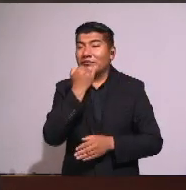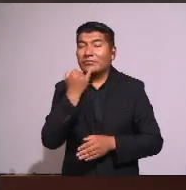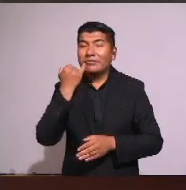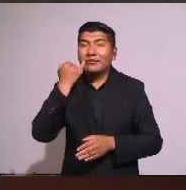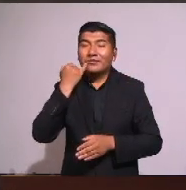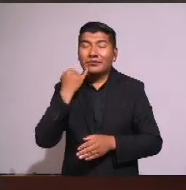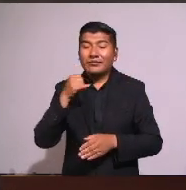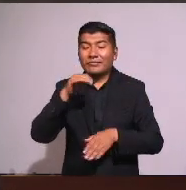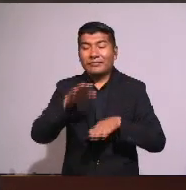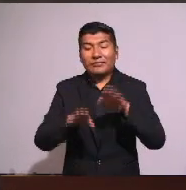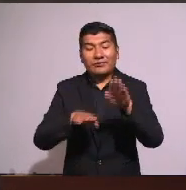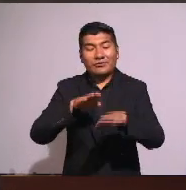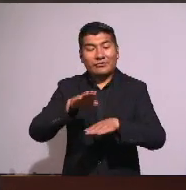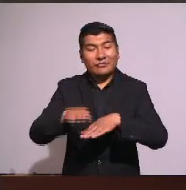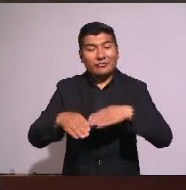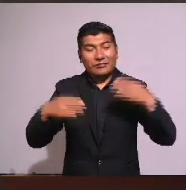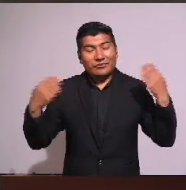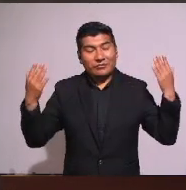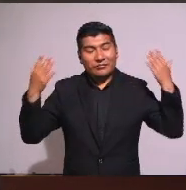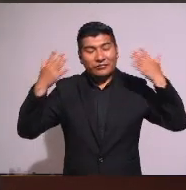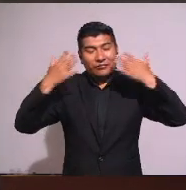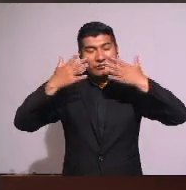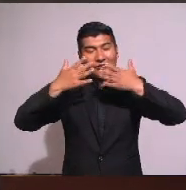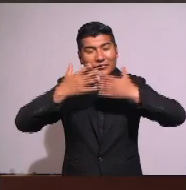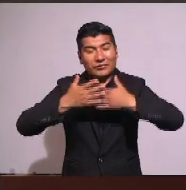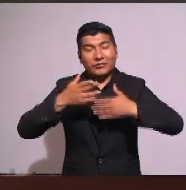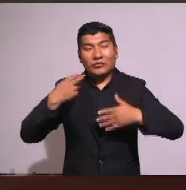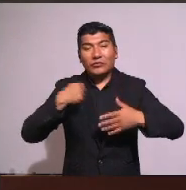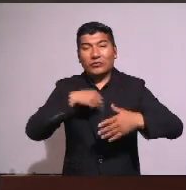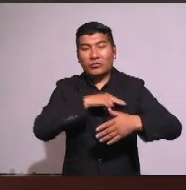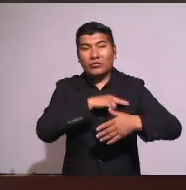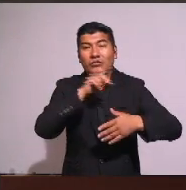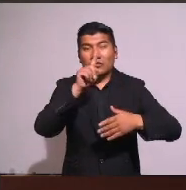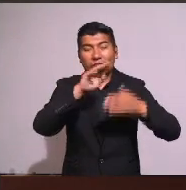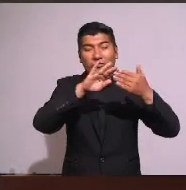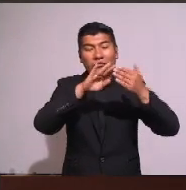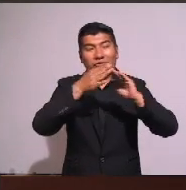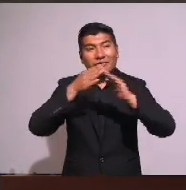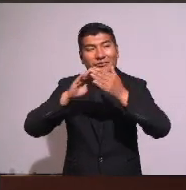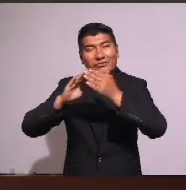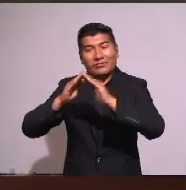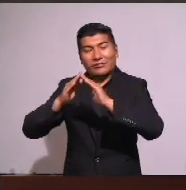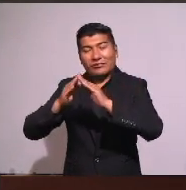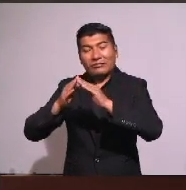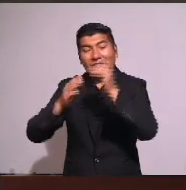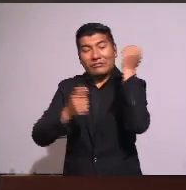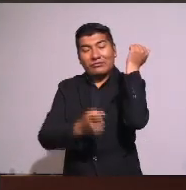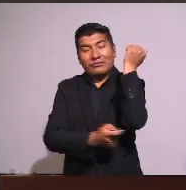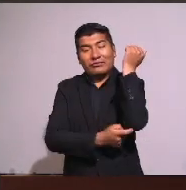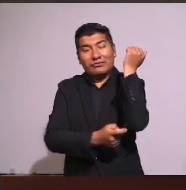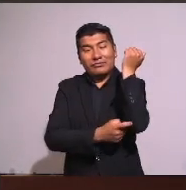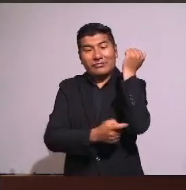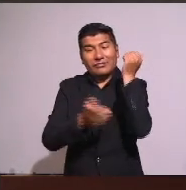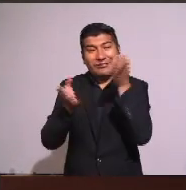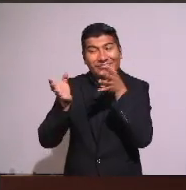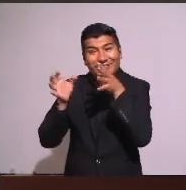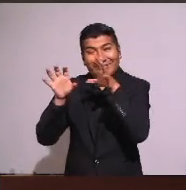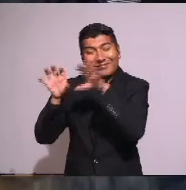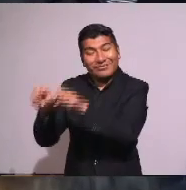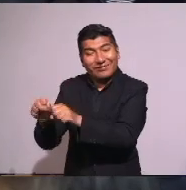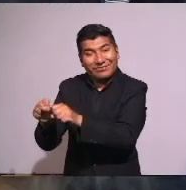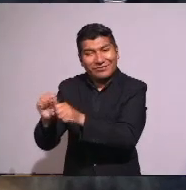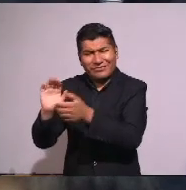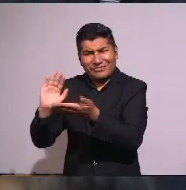que caminaba en las tinieblas. Somos todavía un pueblo sumido a las tentaciones que que